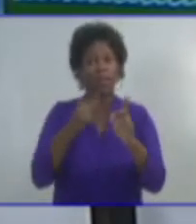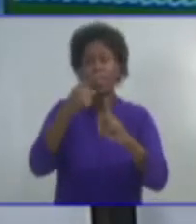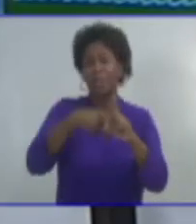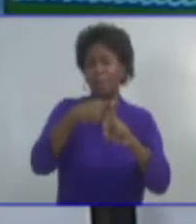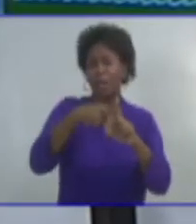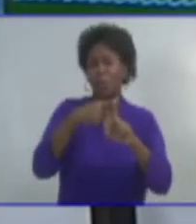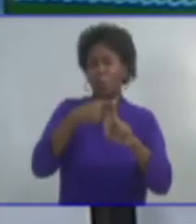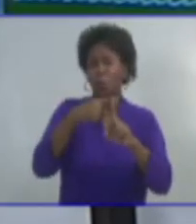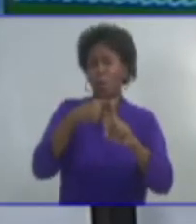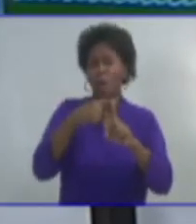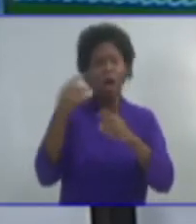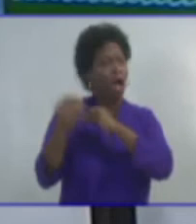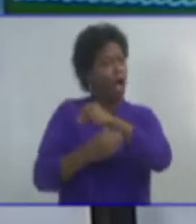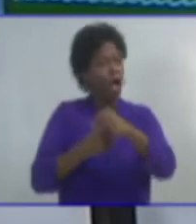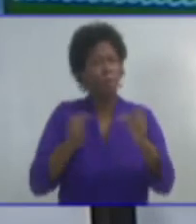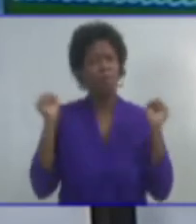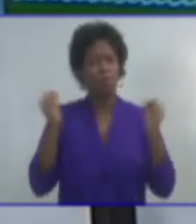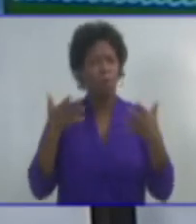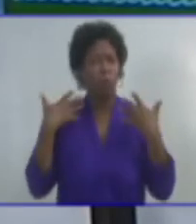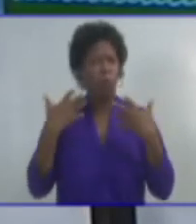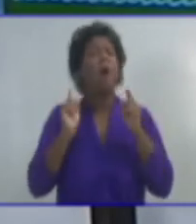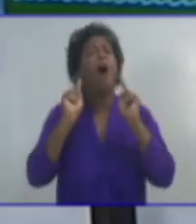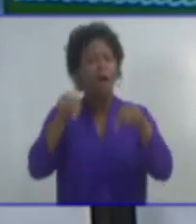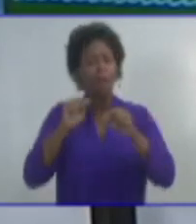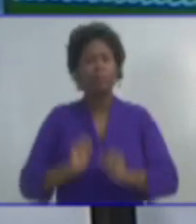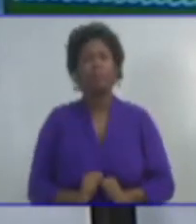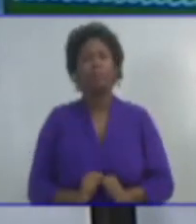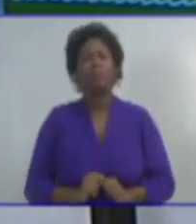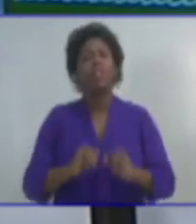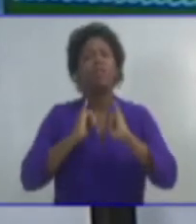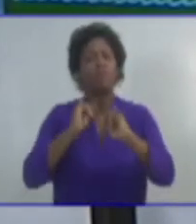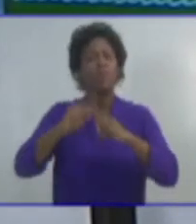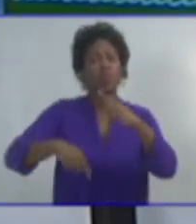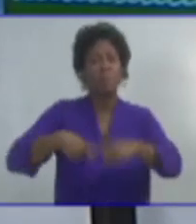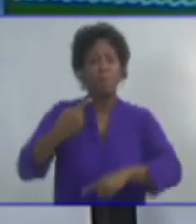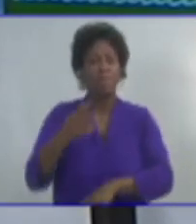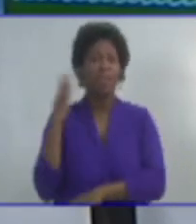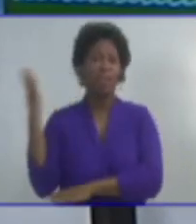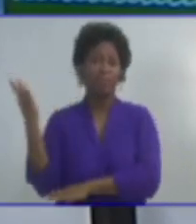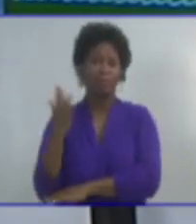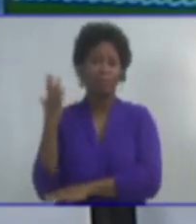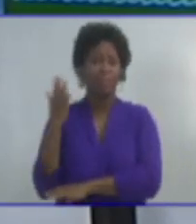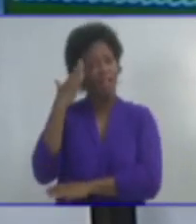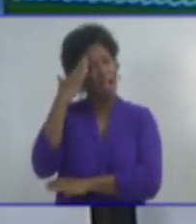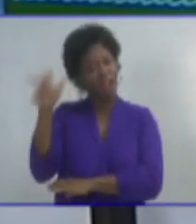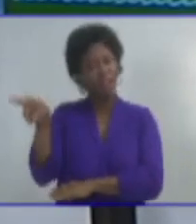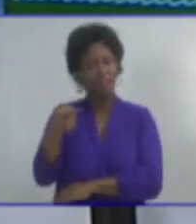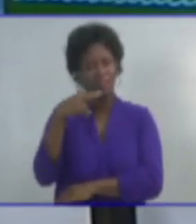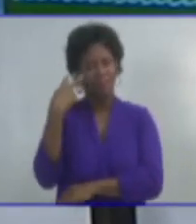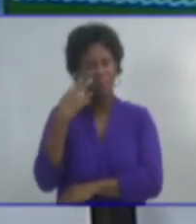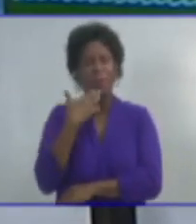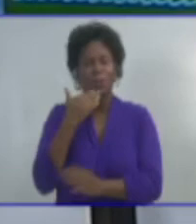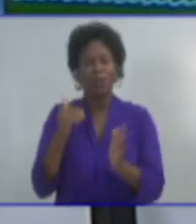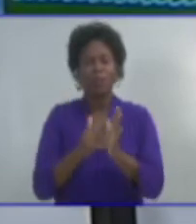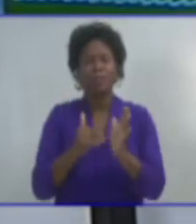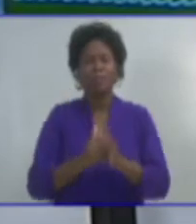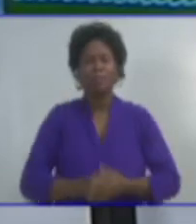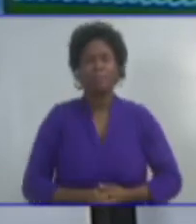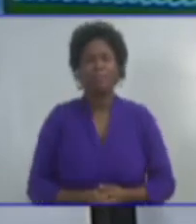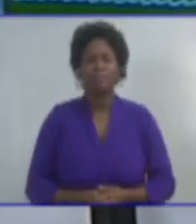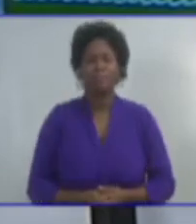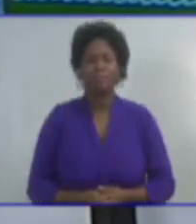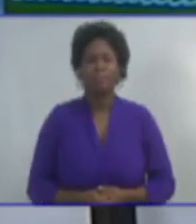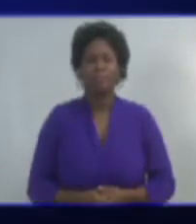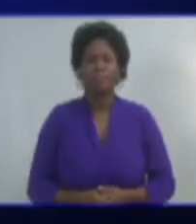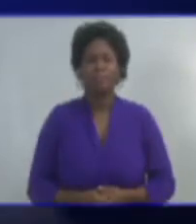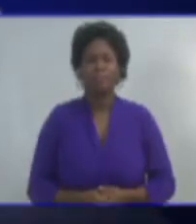extremas sin cambios significativos. Así que mis amigos, estas serán las condiciones del tiempo para mañana. Gracias por acompañarnos y hasta otro encuentro.